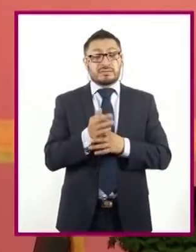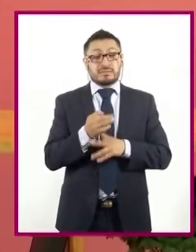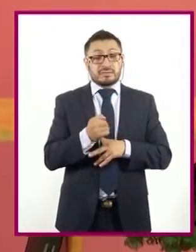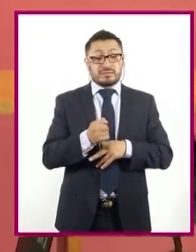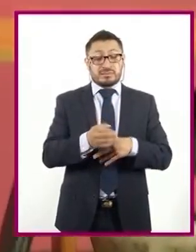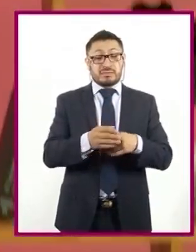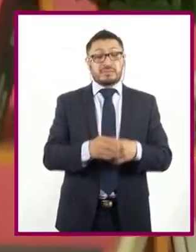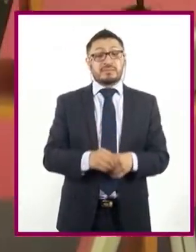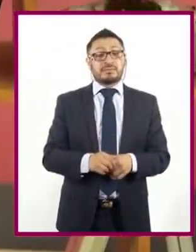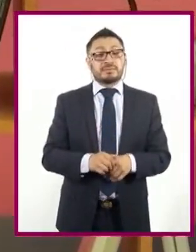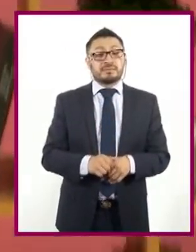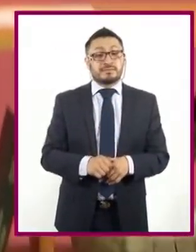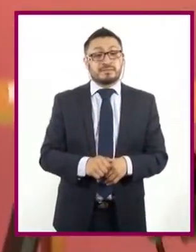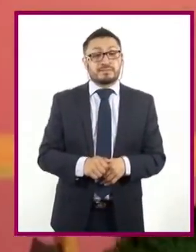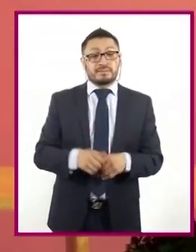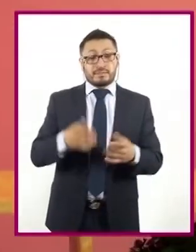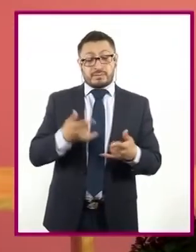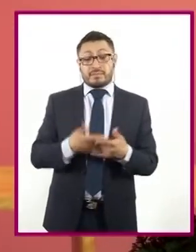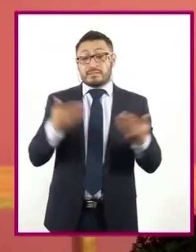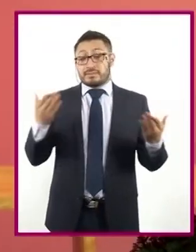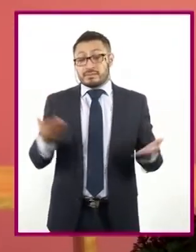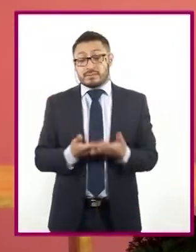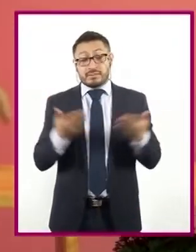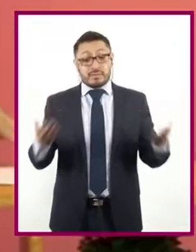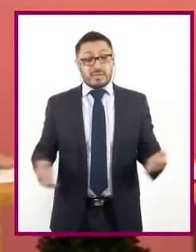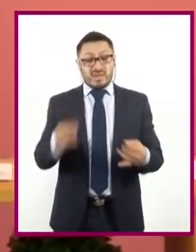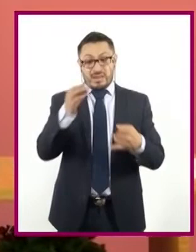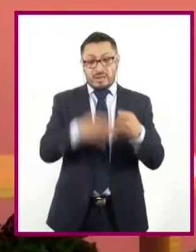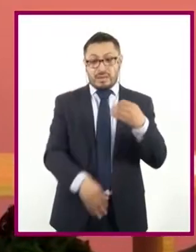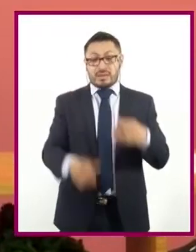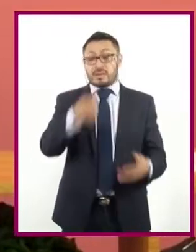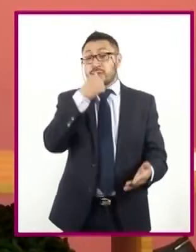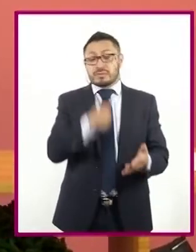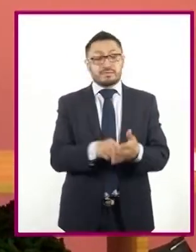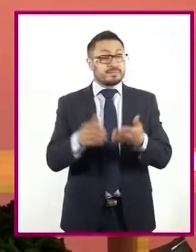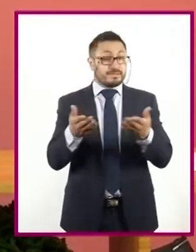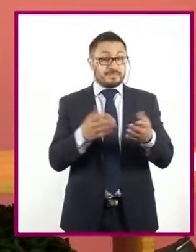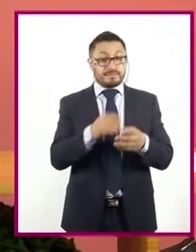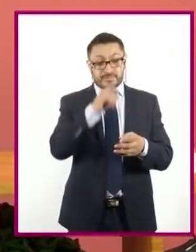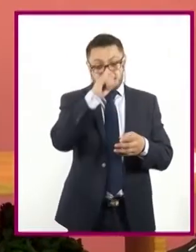faraón y vamos a tomar una última carta. ¿Qué te parece?